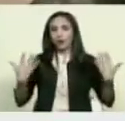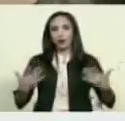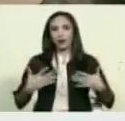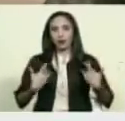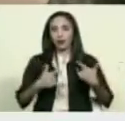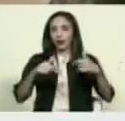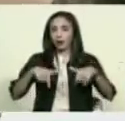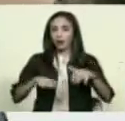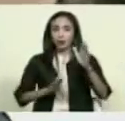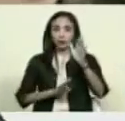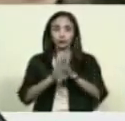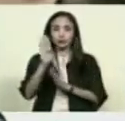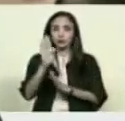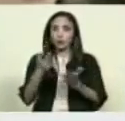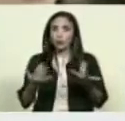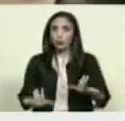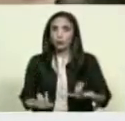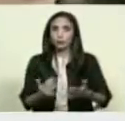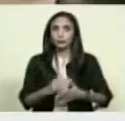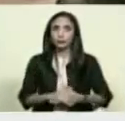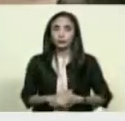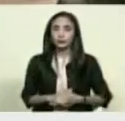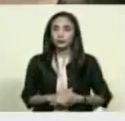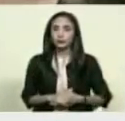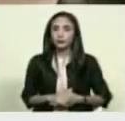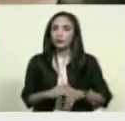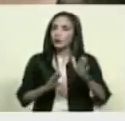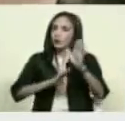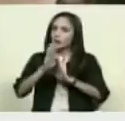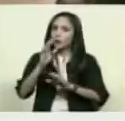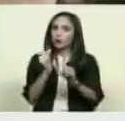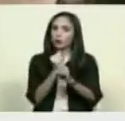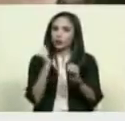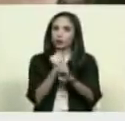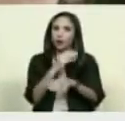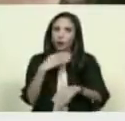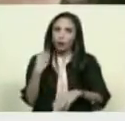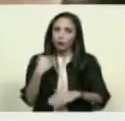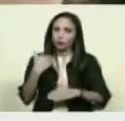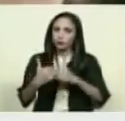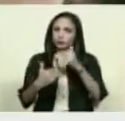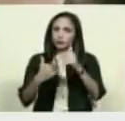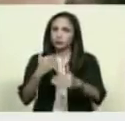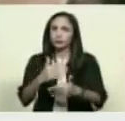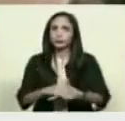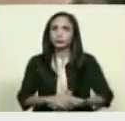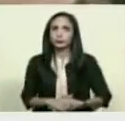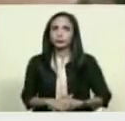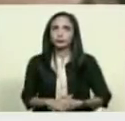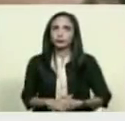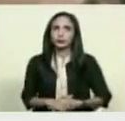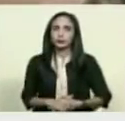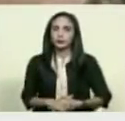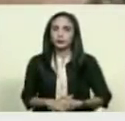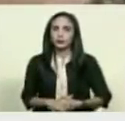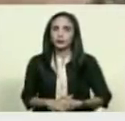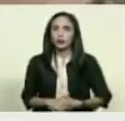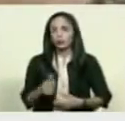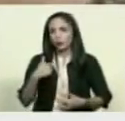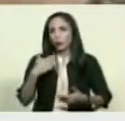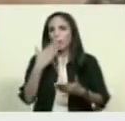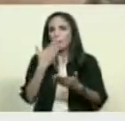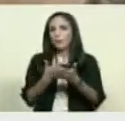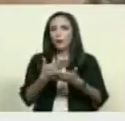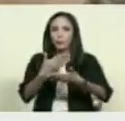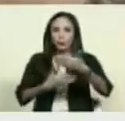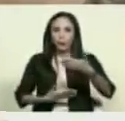este crecimiento que usted está ordenando del Plan Chamba Juvenil y especialmente del equipo del INSS. Yo le propondría